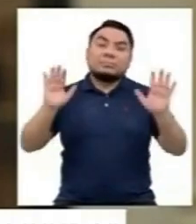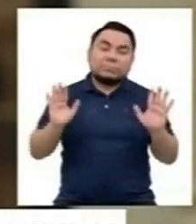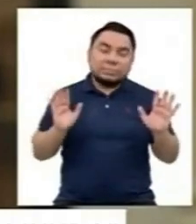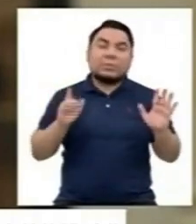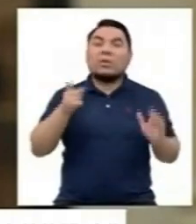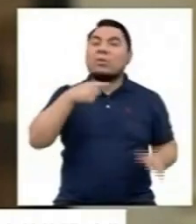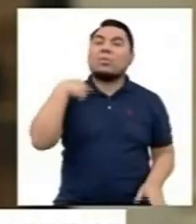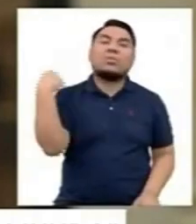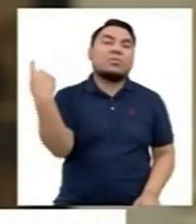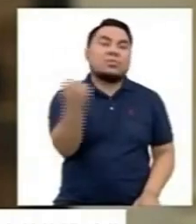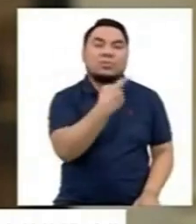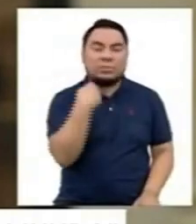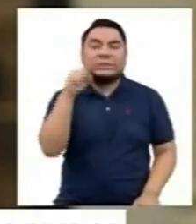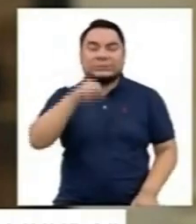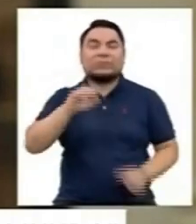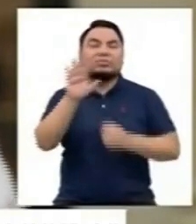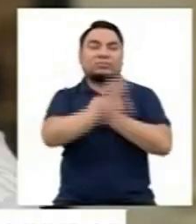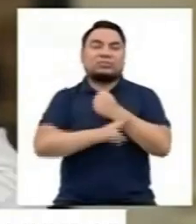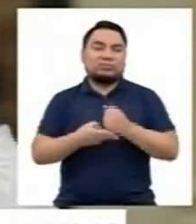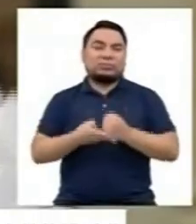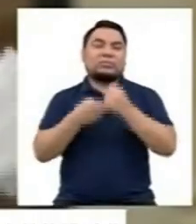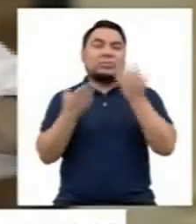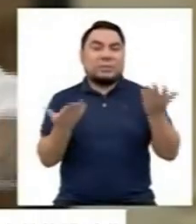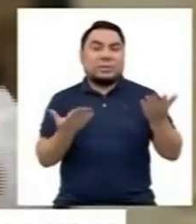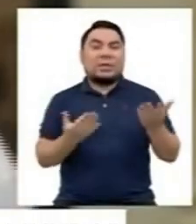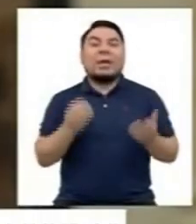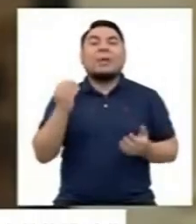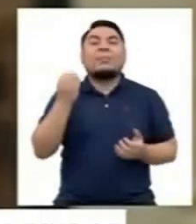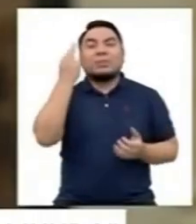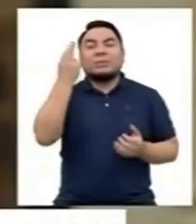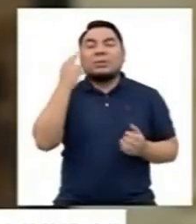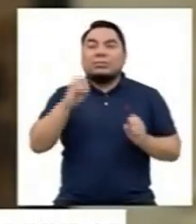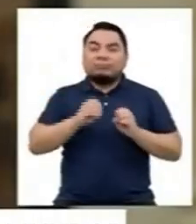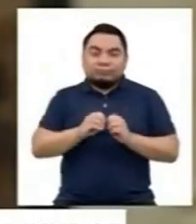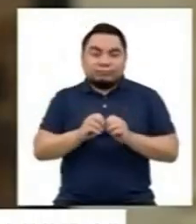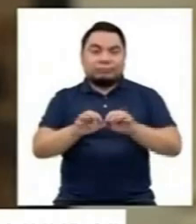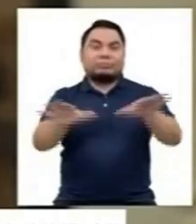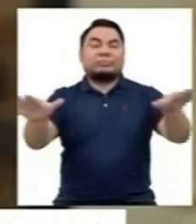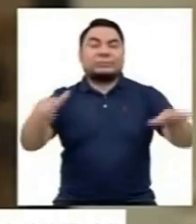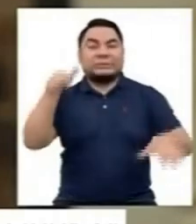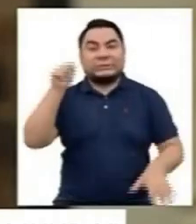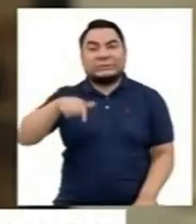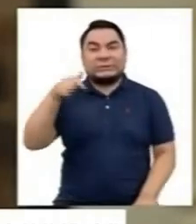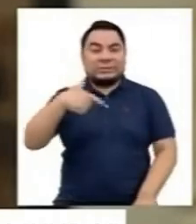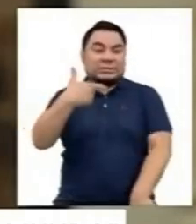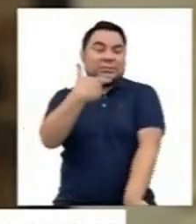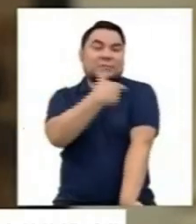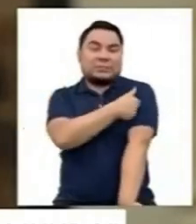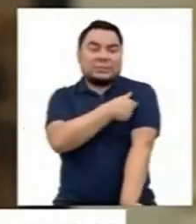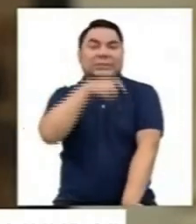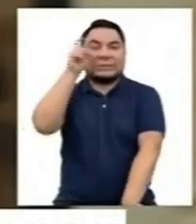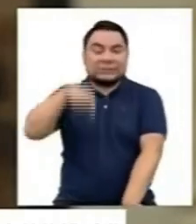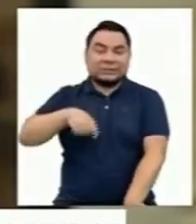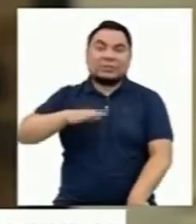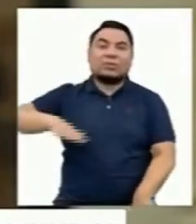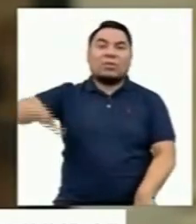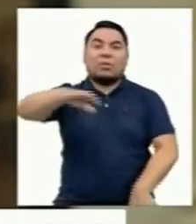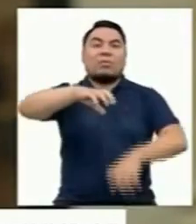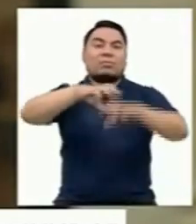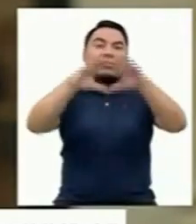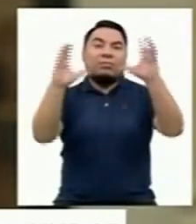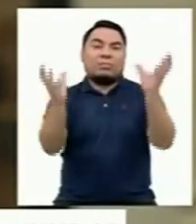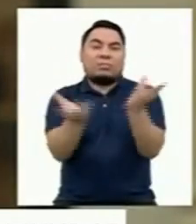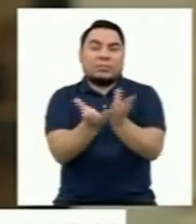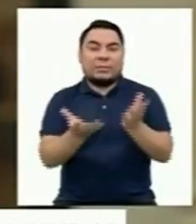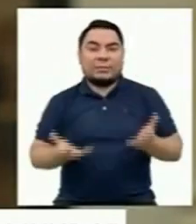día de ayer, en el cual mencionaba sobre cómo sería el proceso